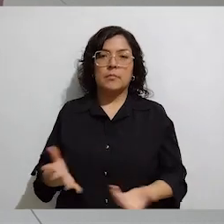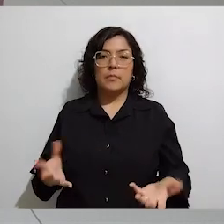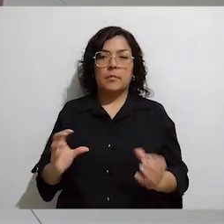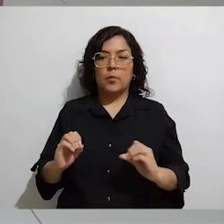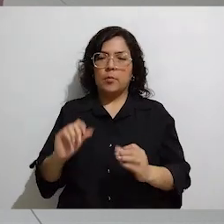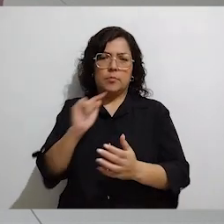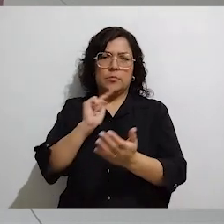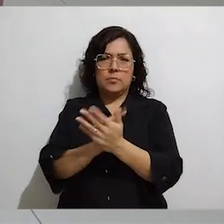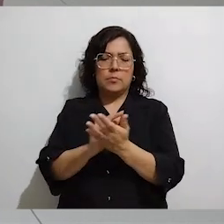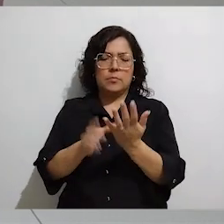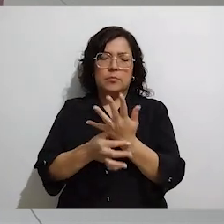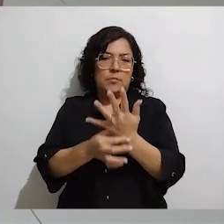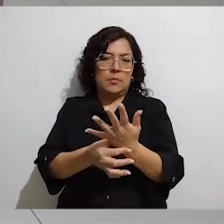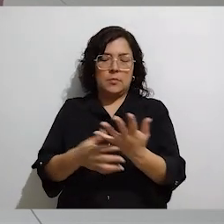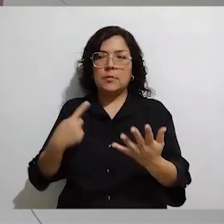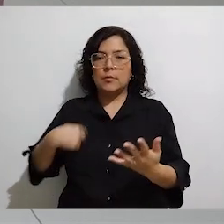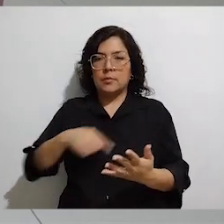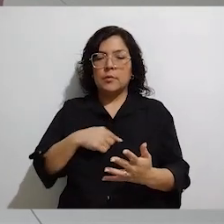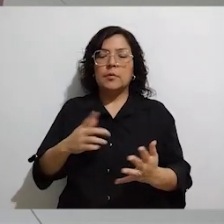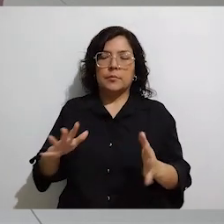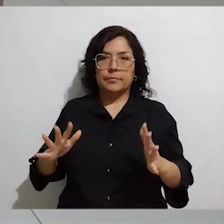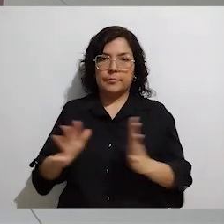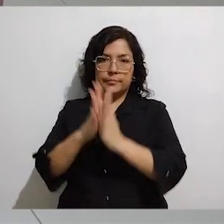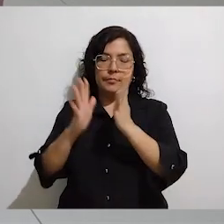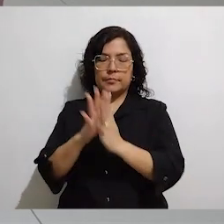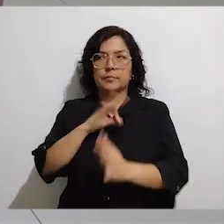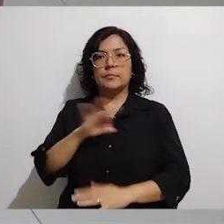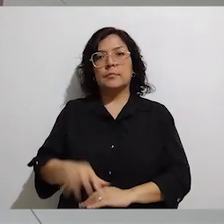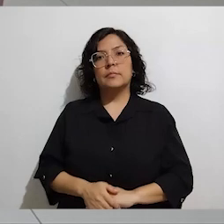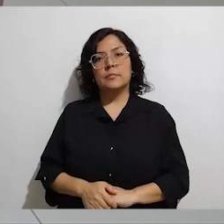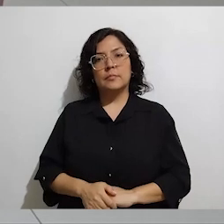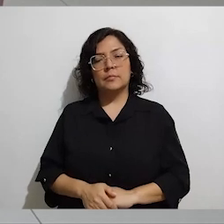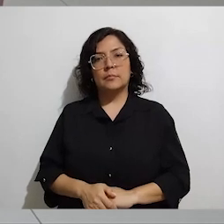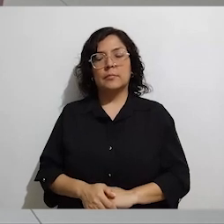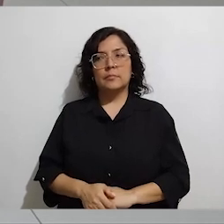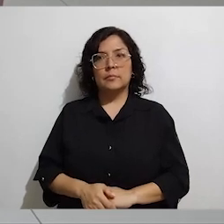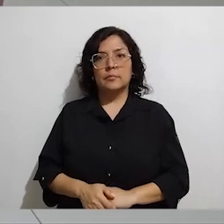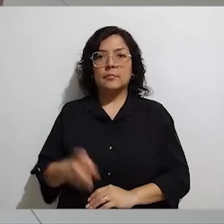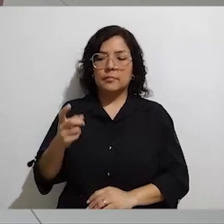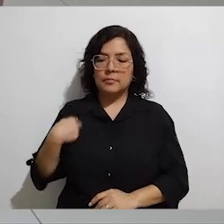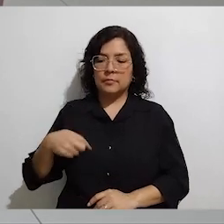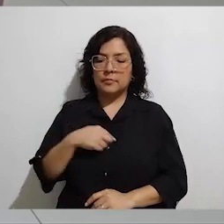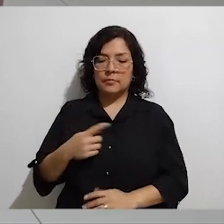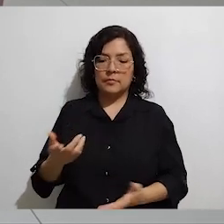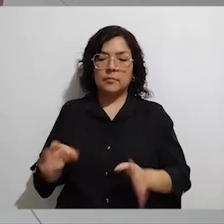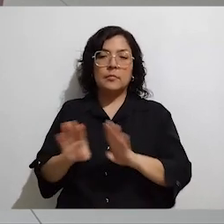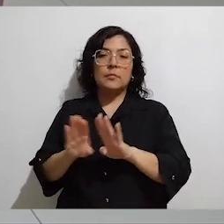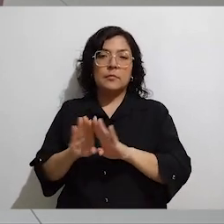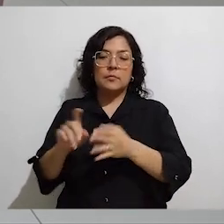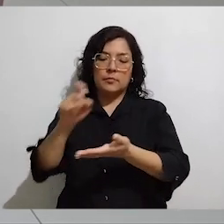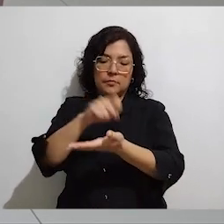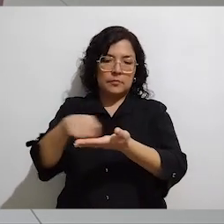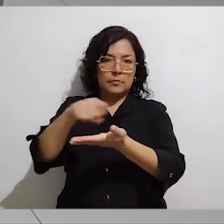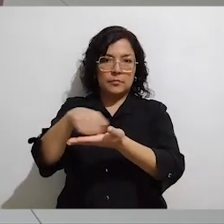Ley de Participación Ciudadana y que podríamos resumir básicamente en que es necesario presentarla por escrito, que lleve al final, y